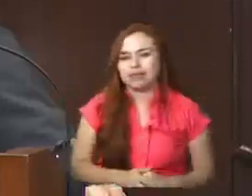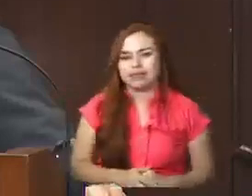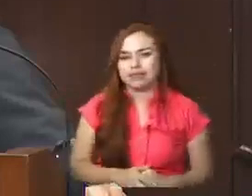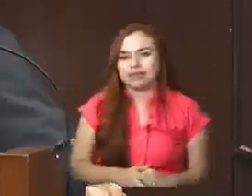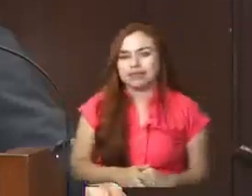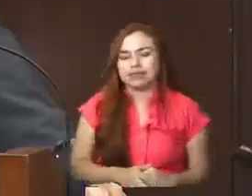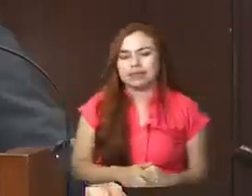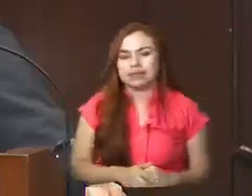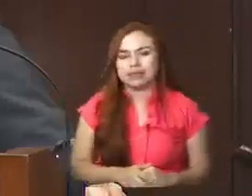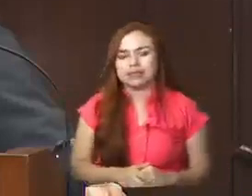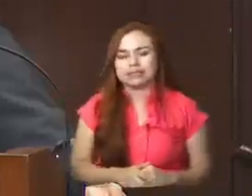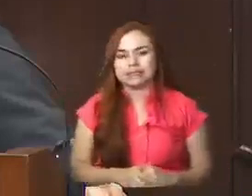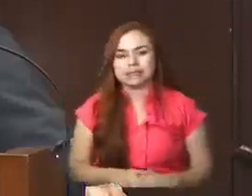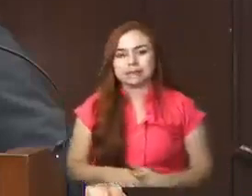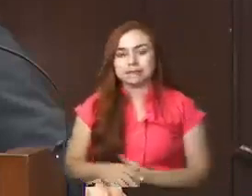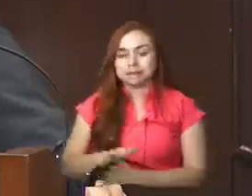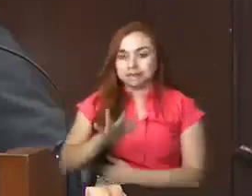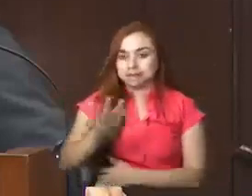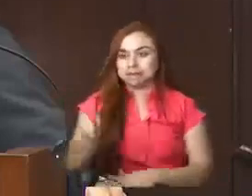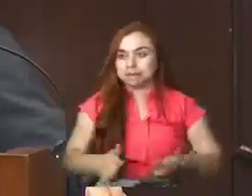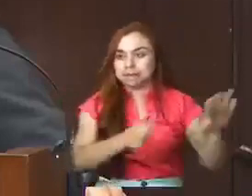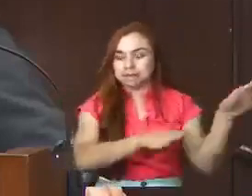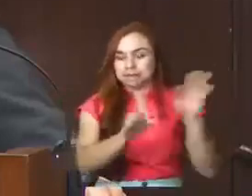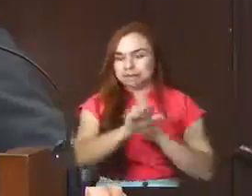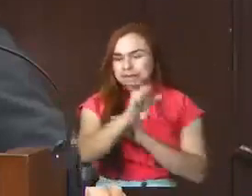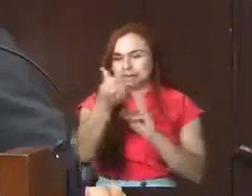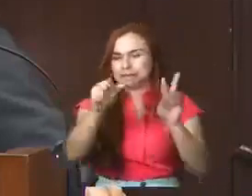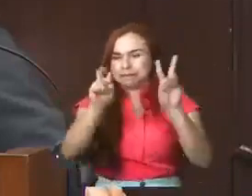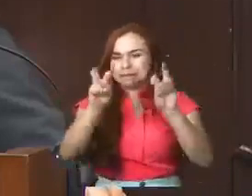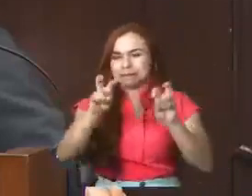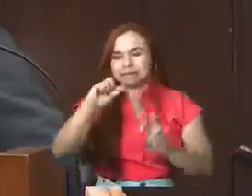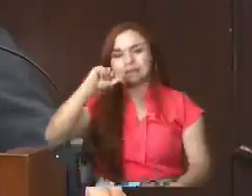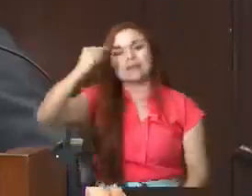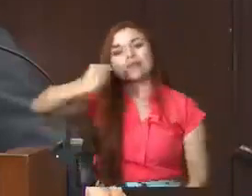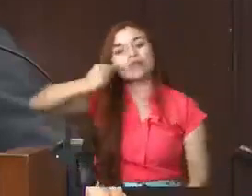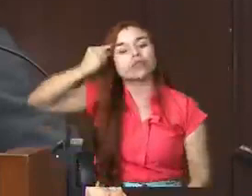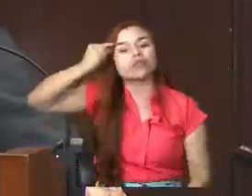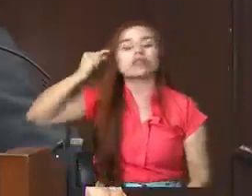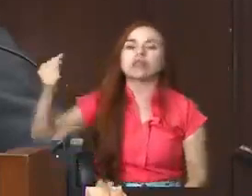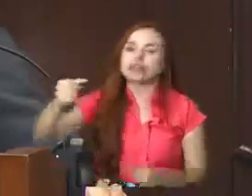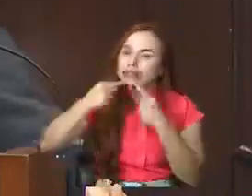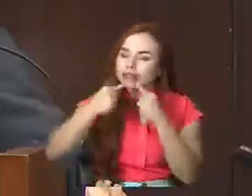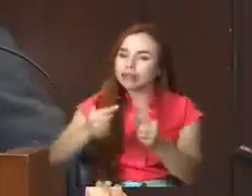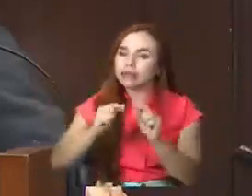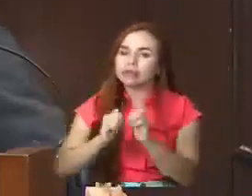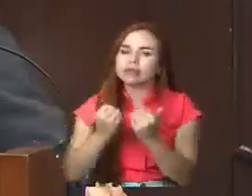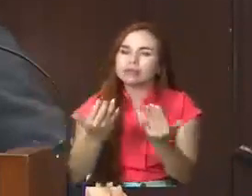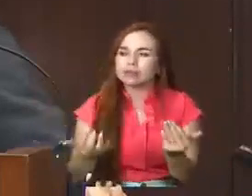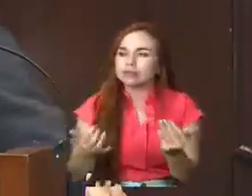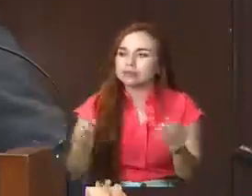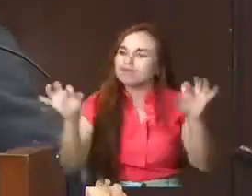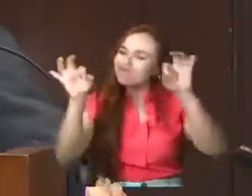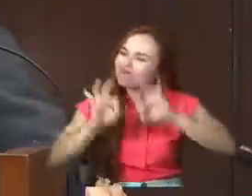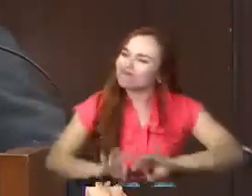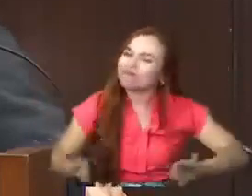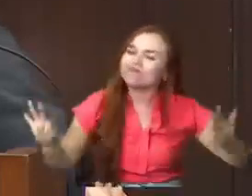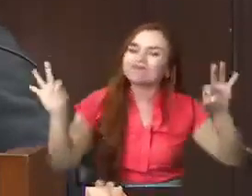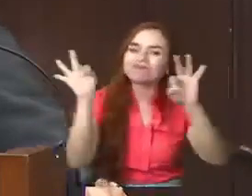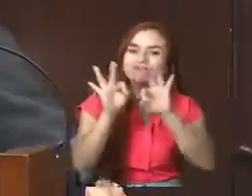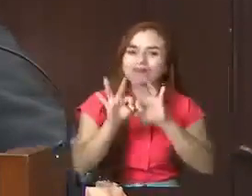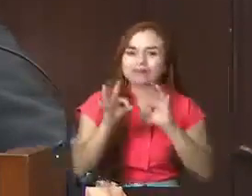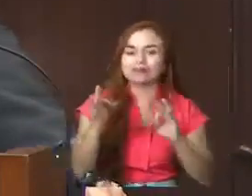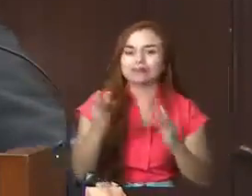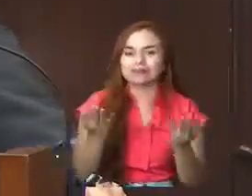el tema de los subsidios y beneficios que reciben importantes grupos sociales deberán ser mantenidos a